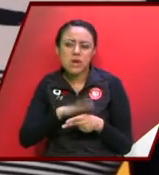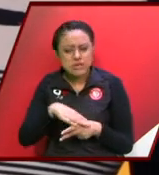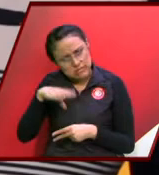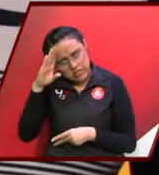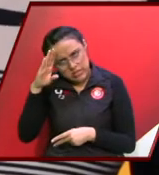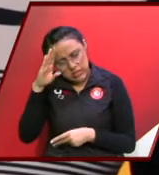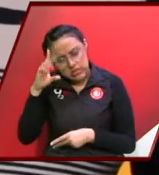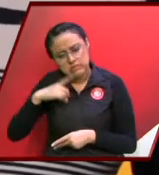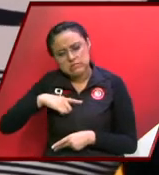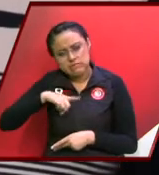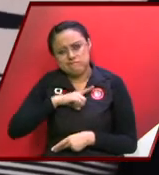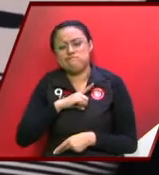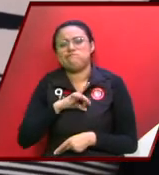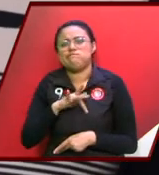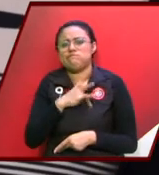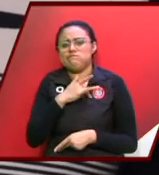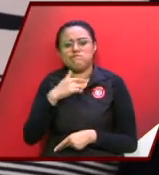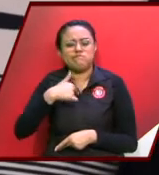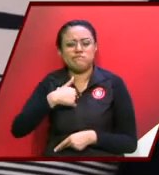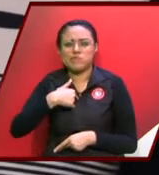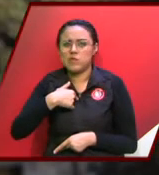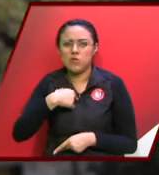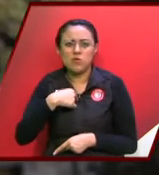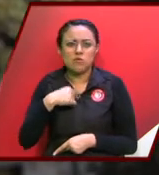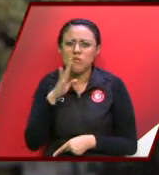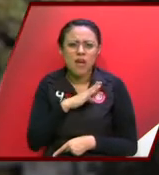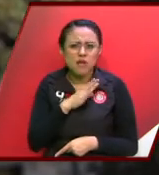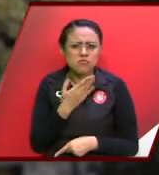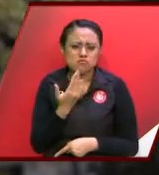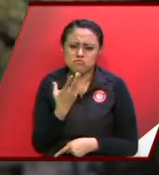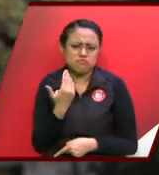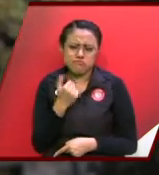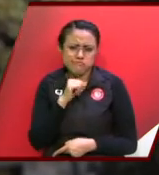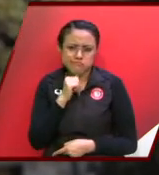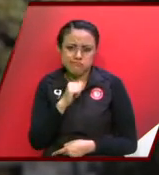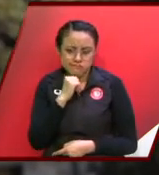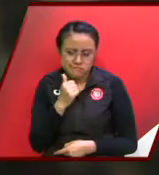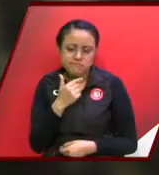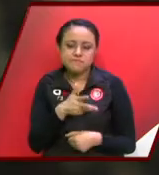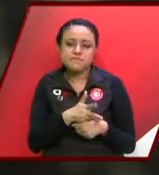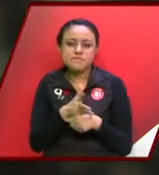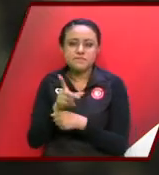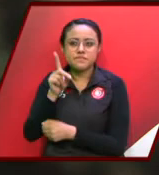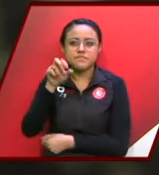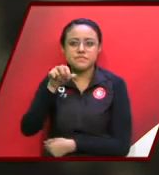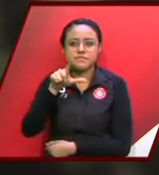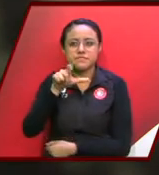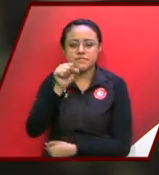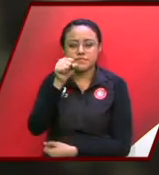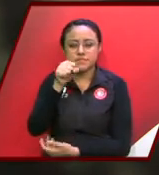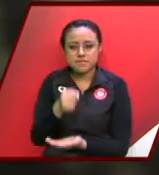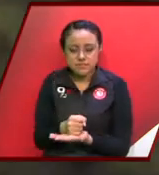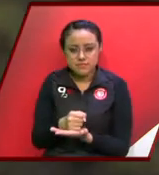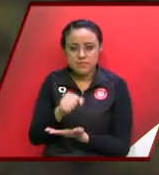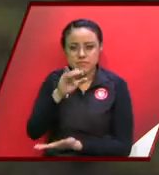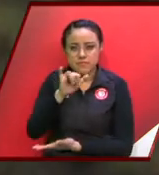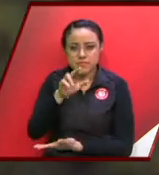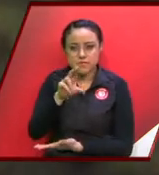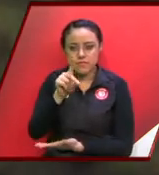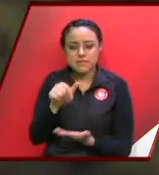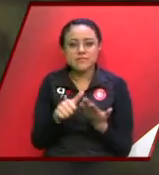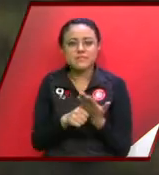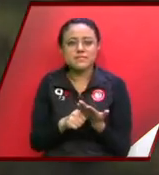conciencia de que yo no cometí ninguna falta. Con imágenes de Daniel Miguel para quien corresponda, Brenda Cervantes.